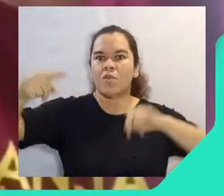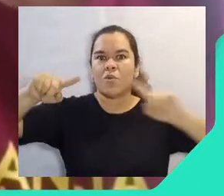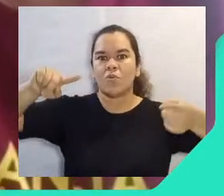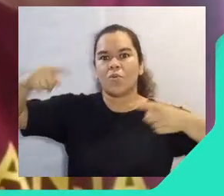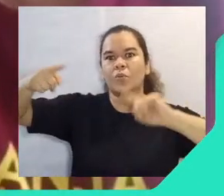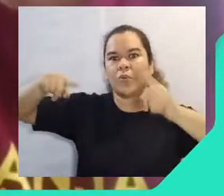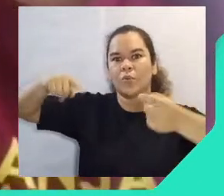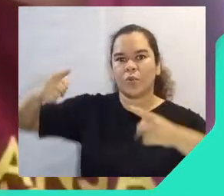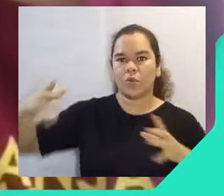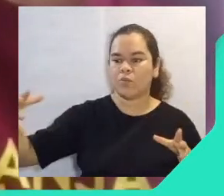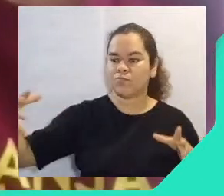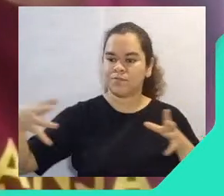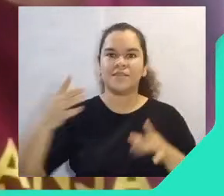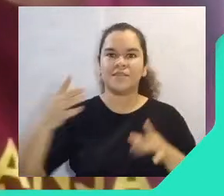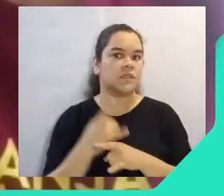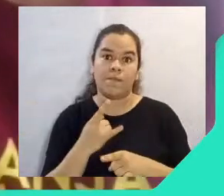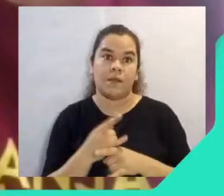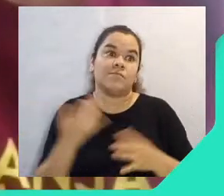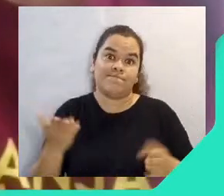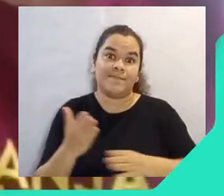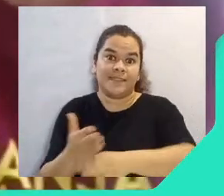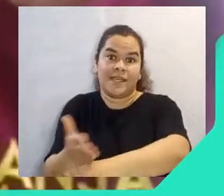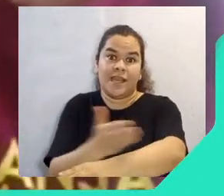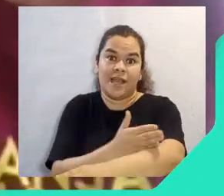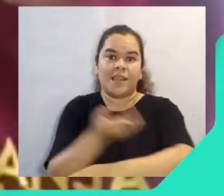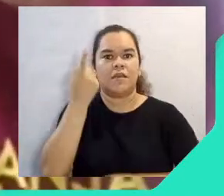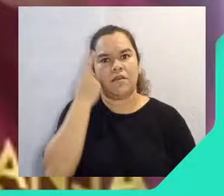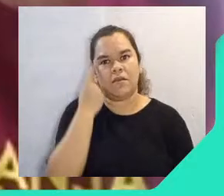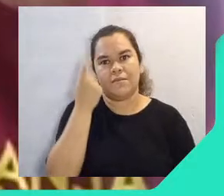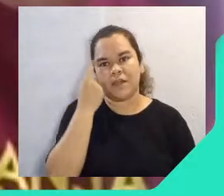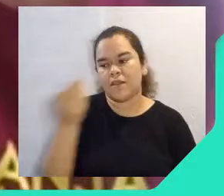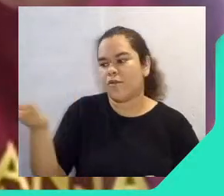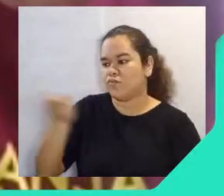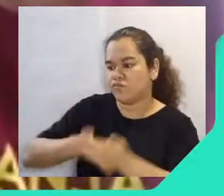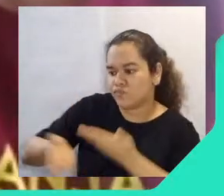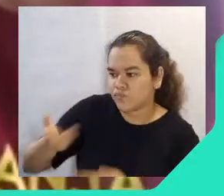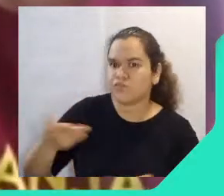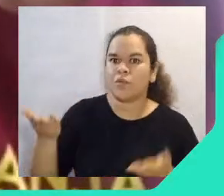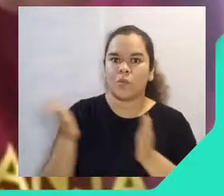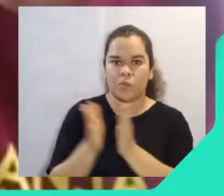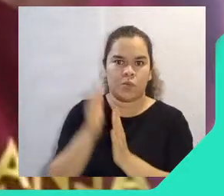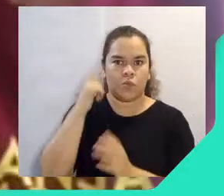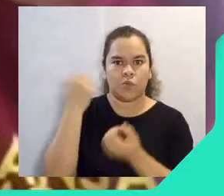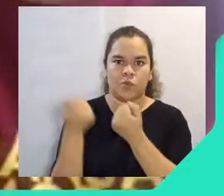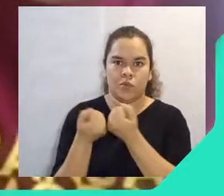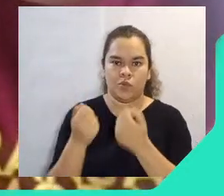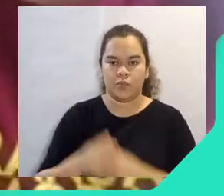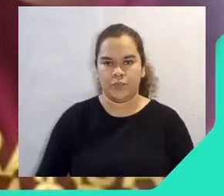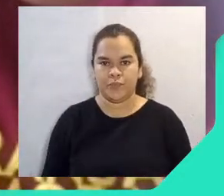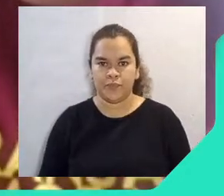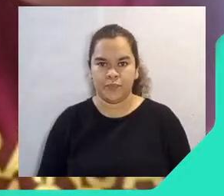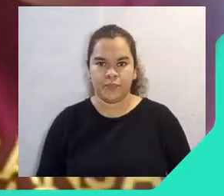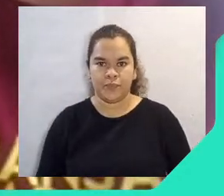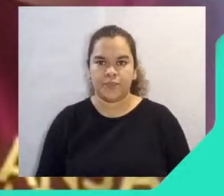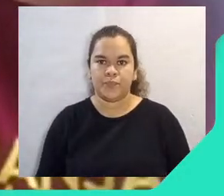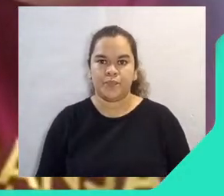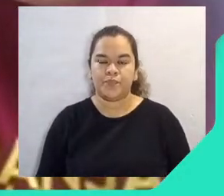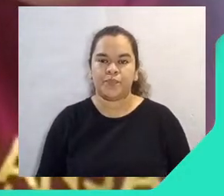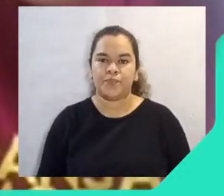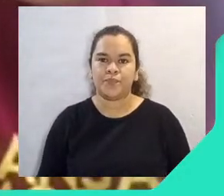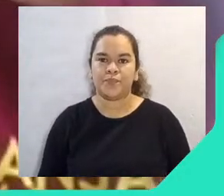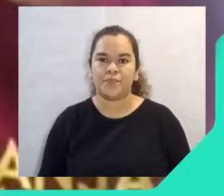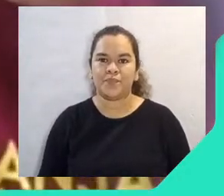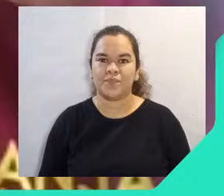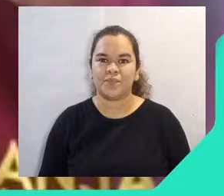lenguaje, y bueno, hay que aprender a relacionarse y a trabajar en equipo, súper importante. Y por último, acá